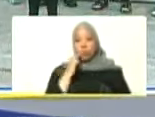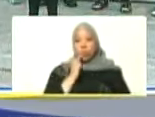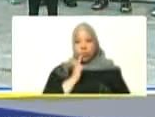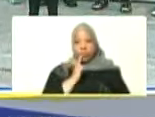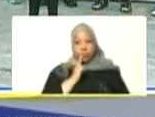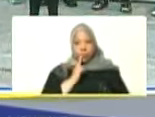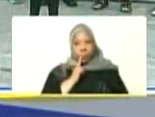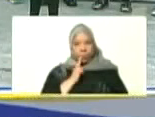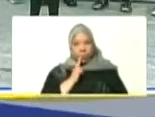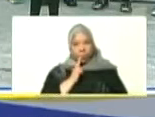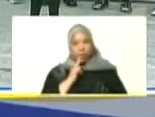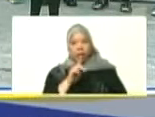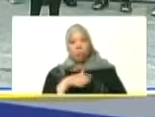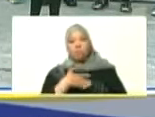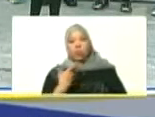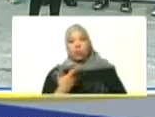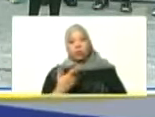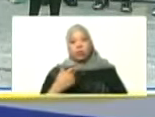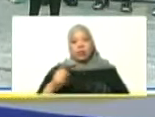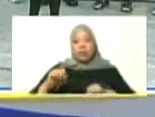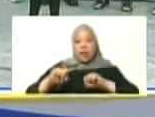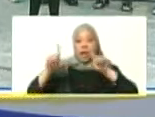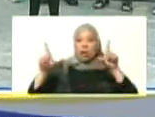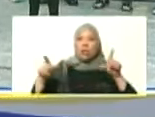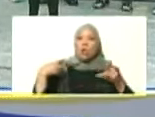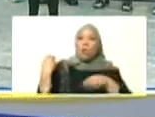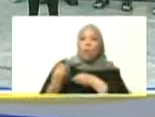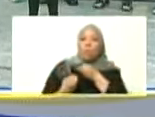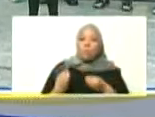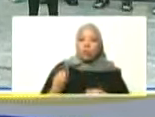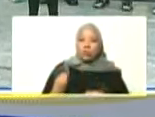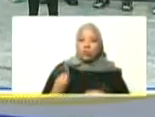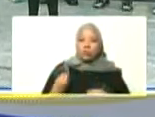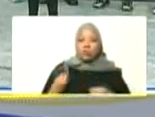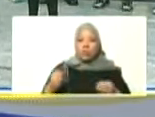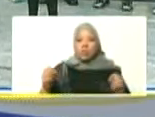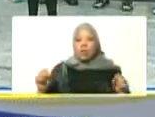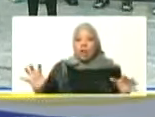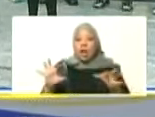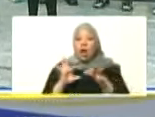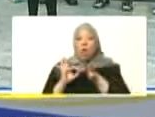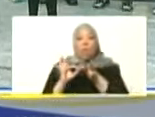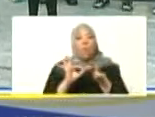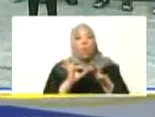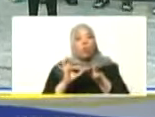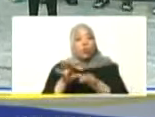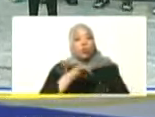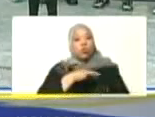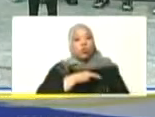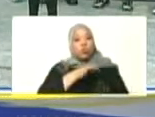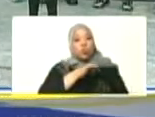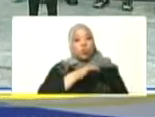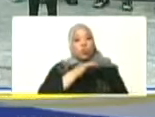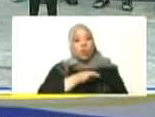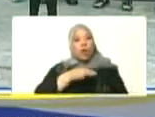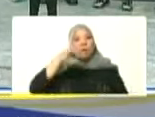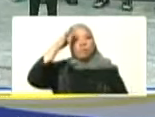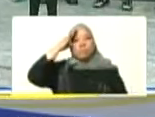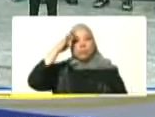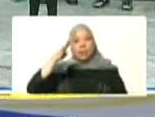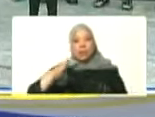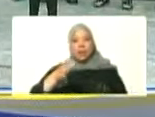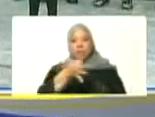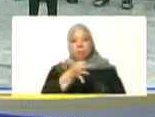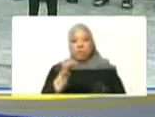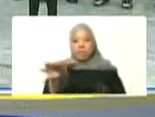Se puede llamar así, ¿verdad? El misterio glorioso de la unión cívico-militar perfecta.